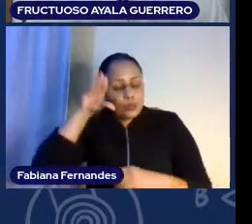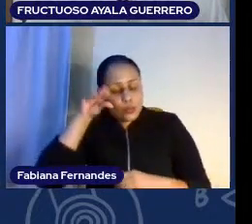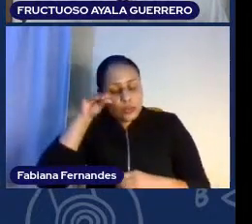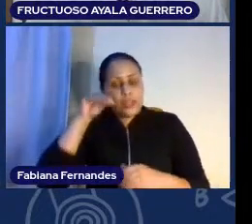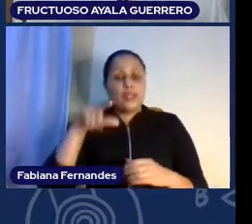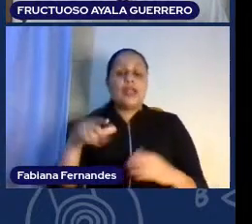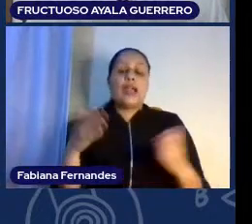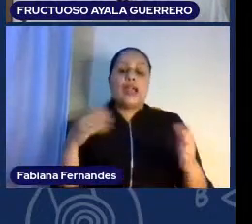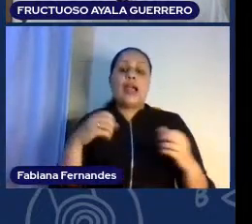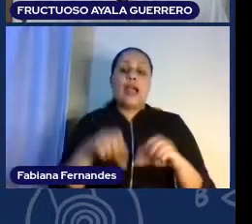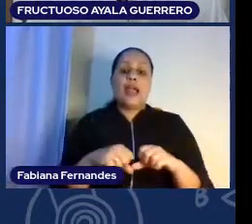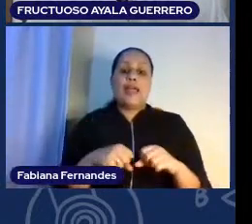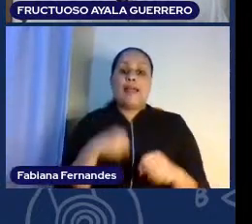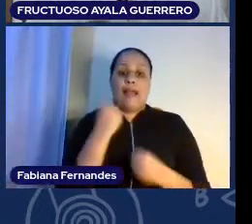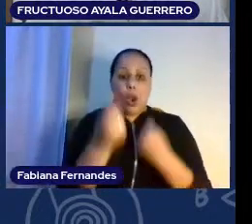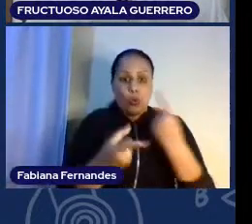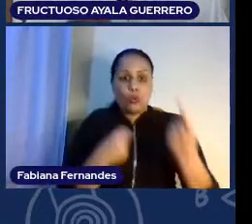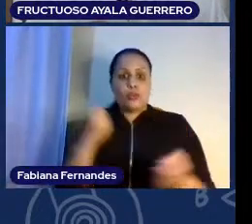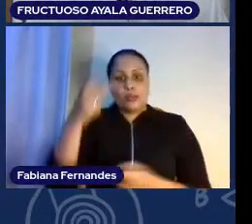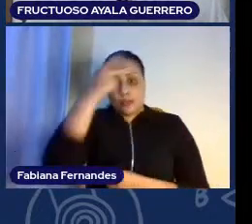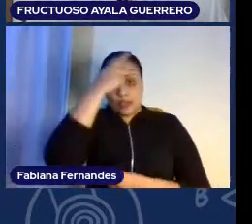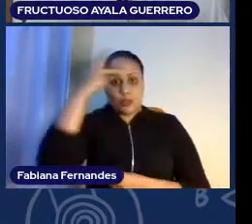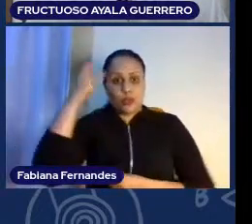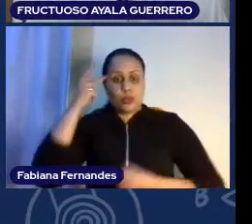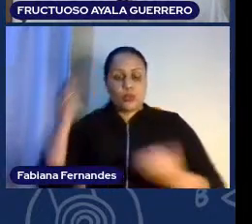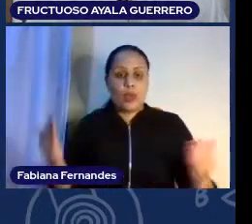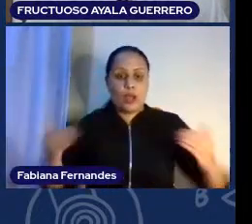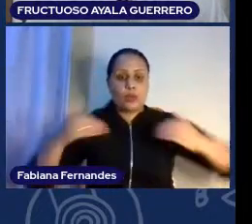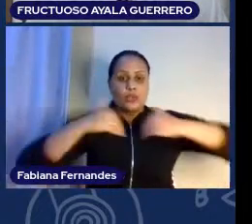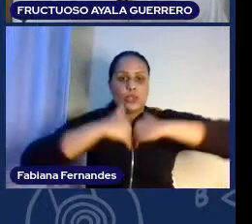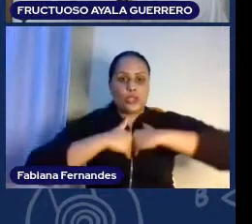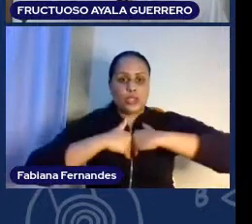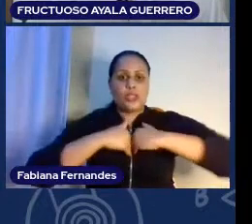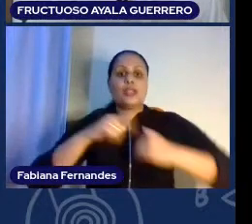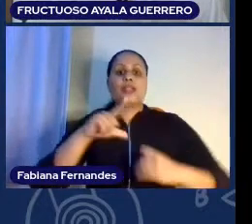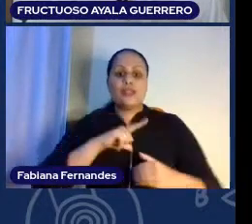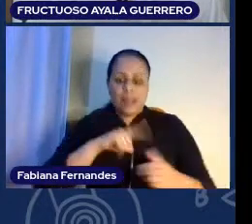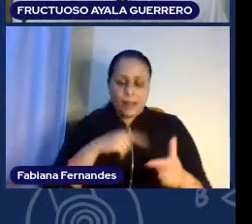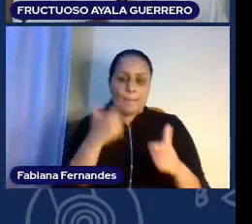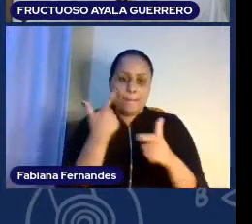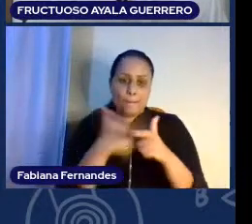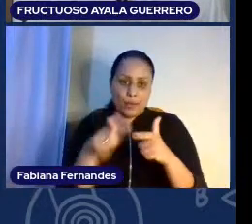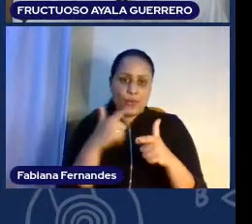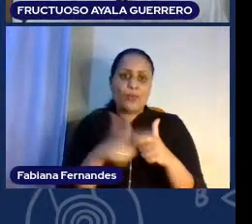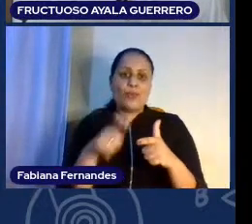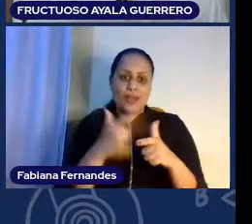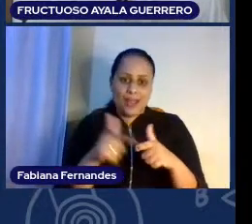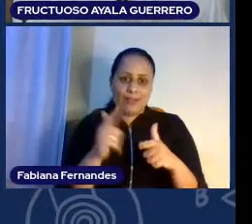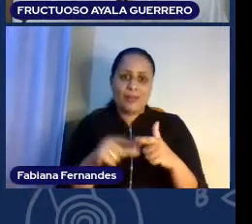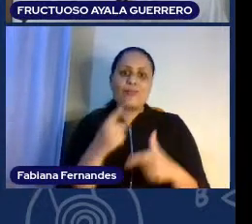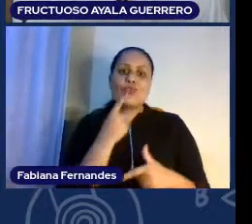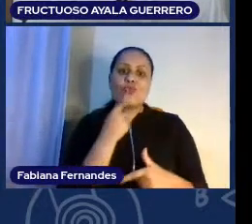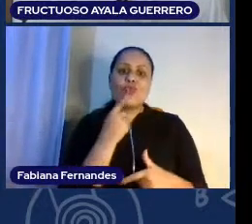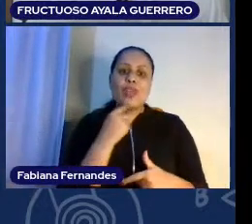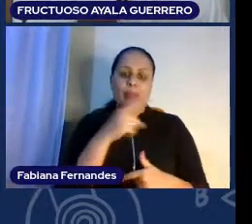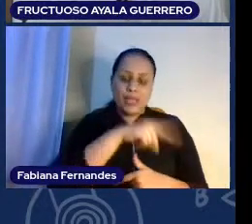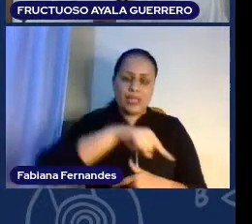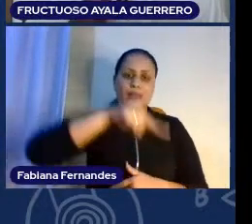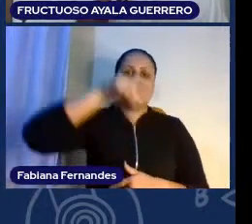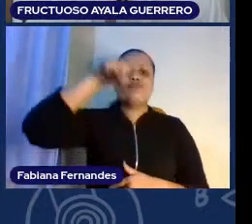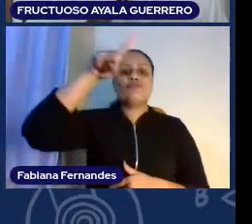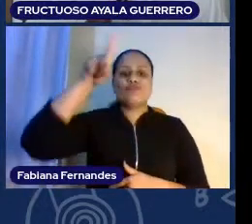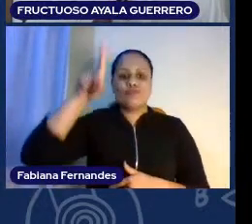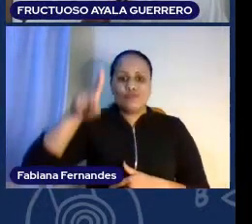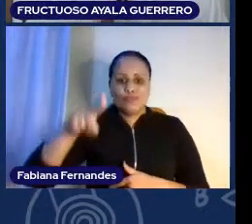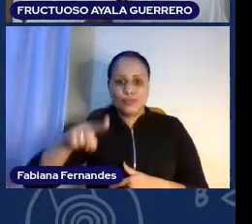pacientes autistas tienen problemas con la liberación de esta hormona que facilita el sueño. Entonces